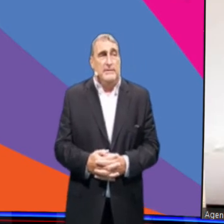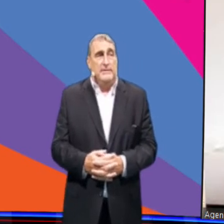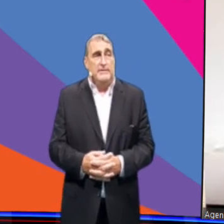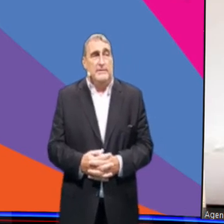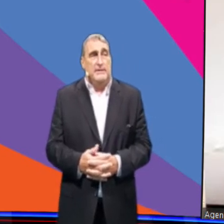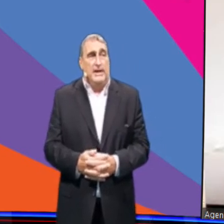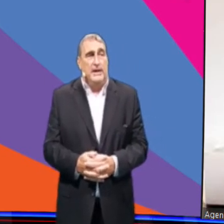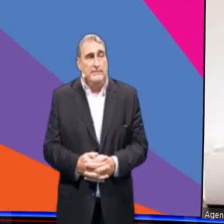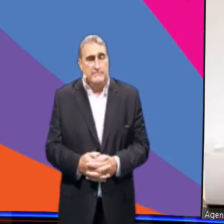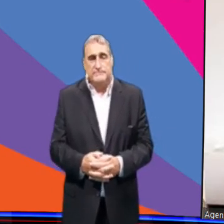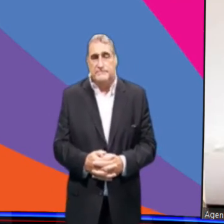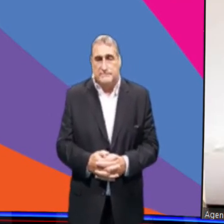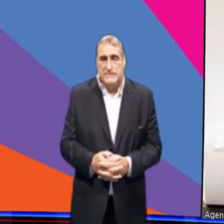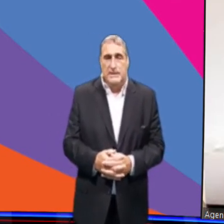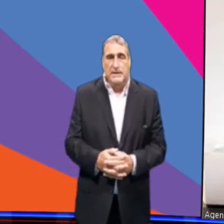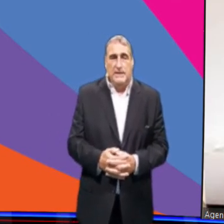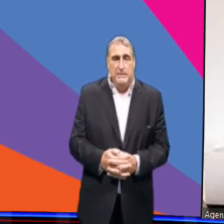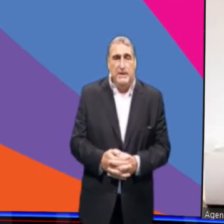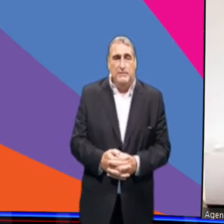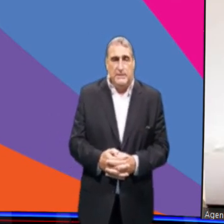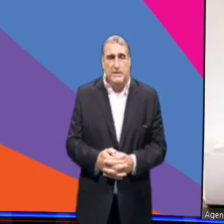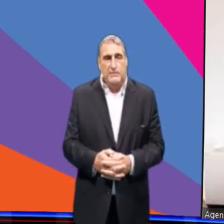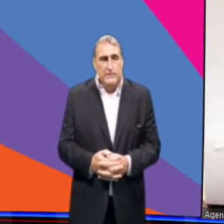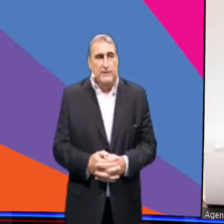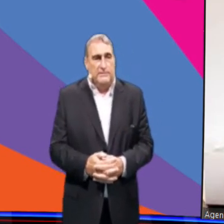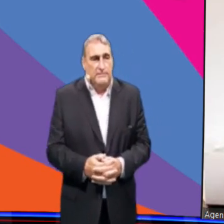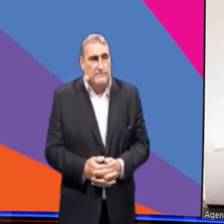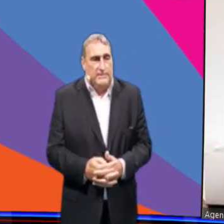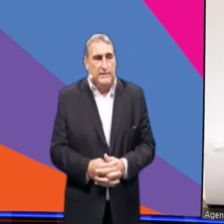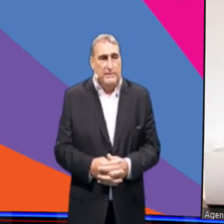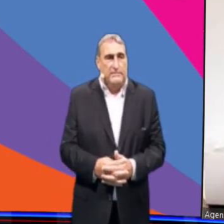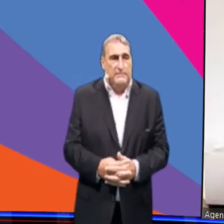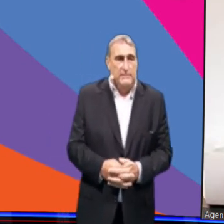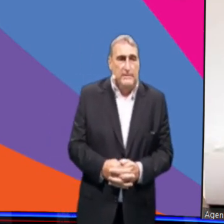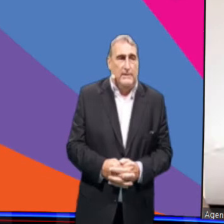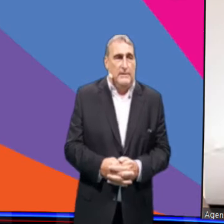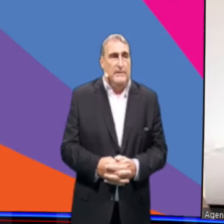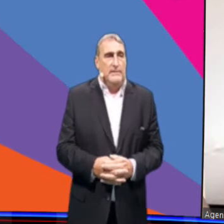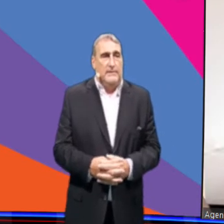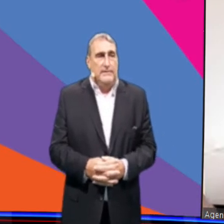ir. Claro. Está bien, lo entiendo, lo entiendo. Lo entiendo.